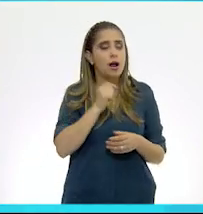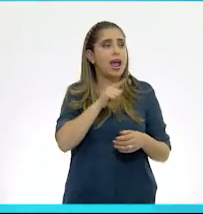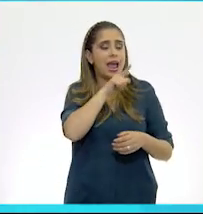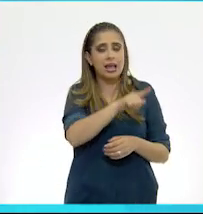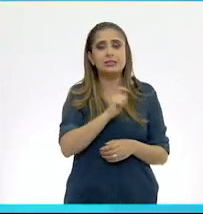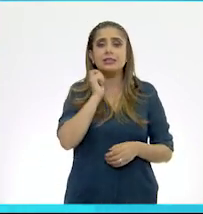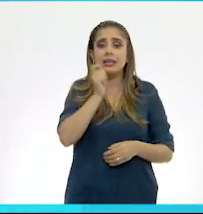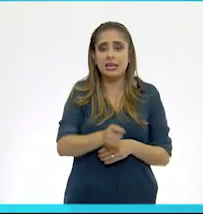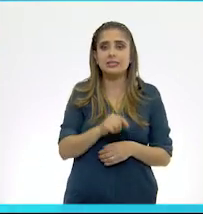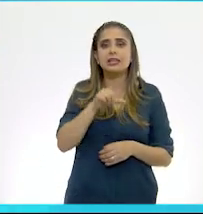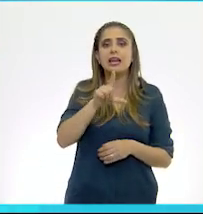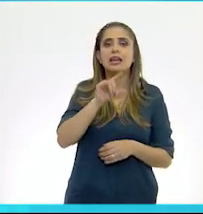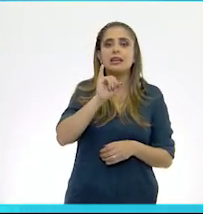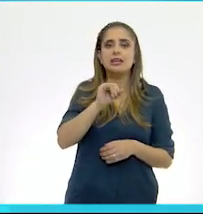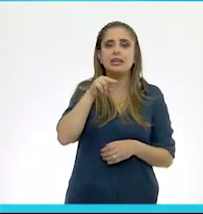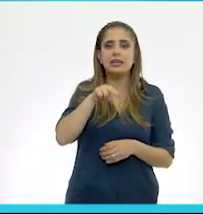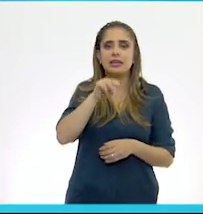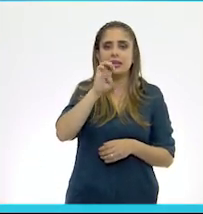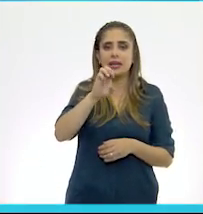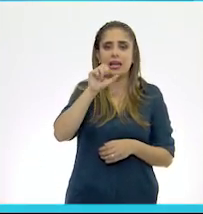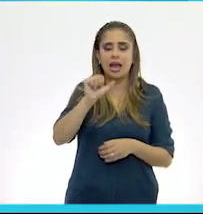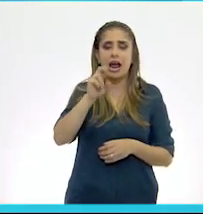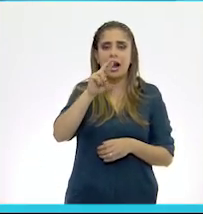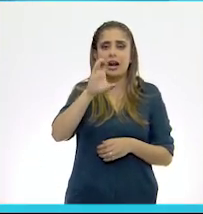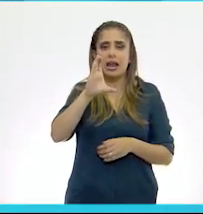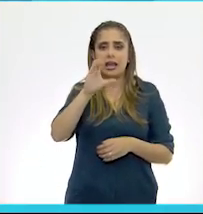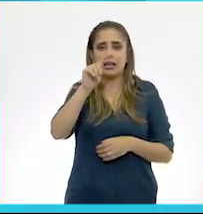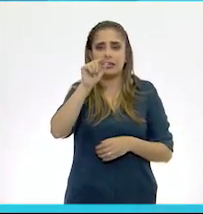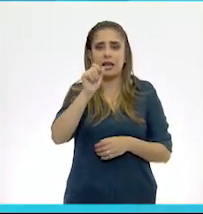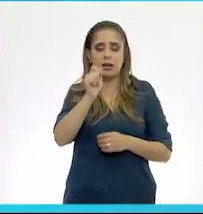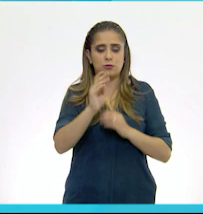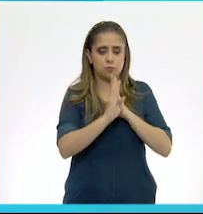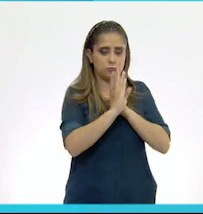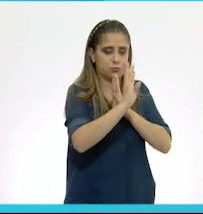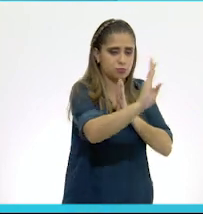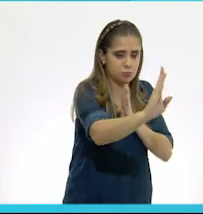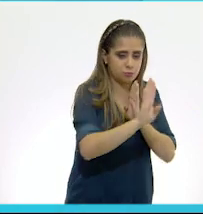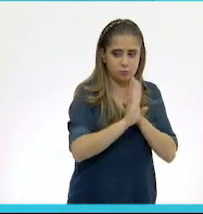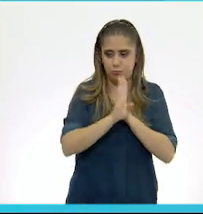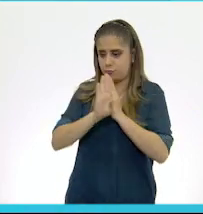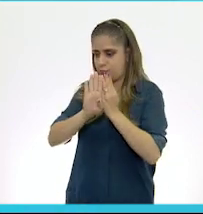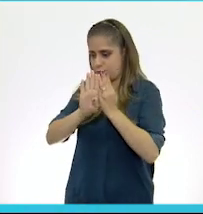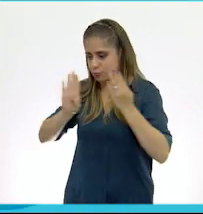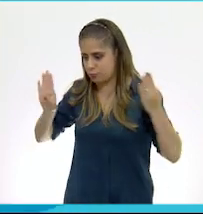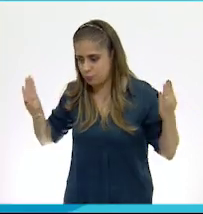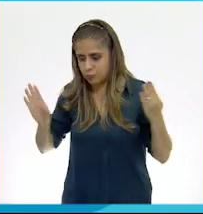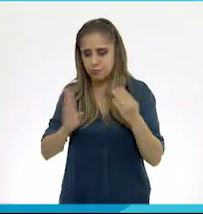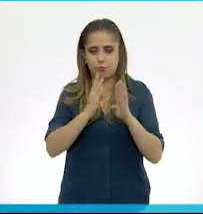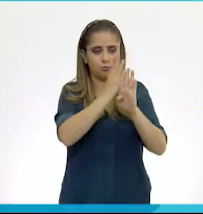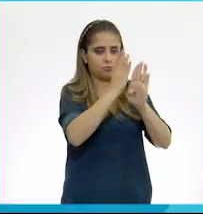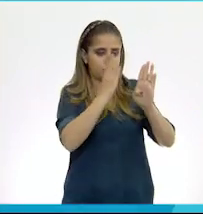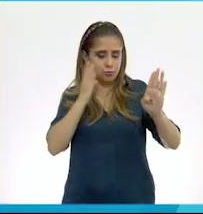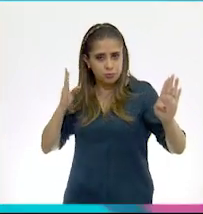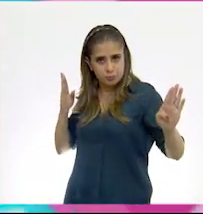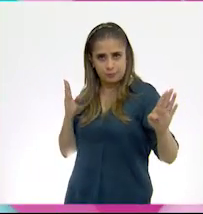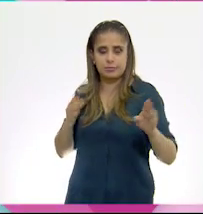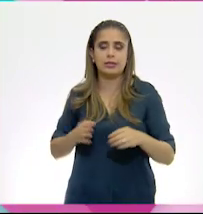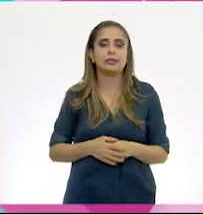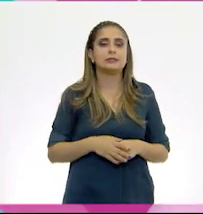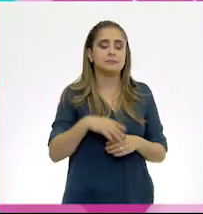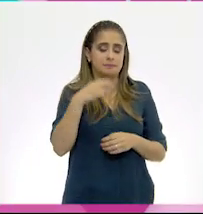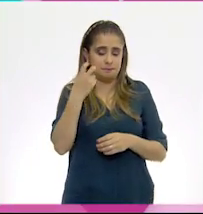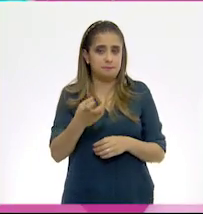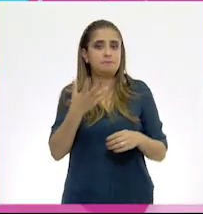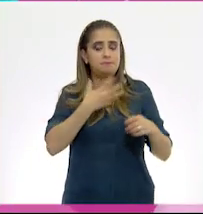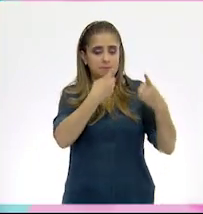líneas rectas porque conservan una misma dirección. Así es. Uh-huh. Bueno, entonces ya vimos que existen